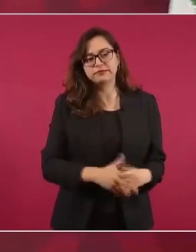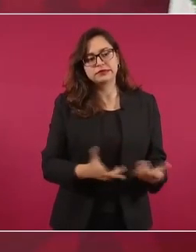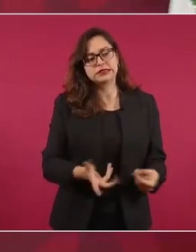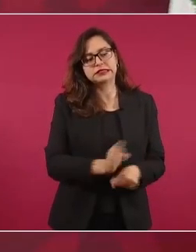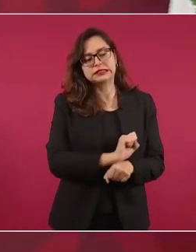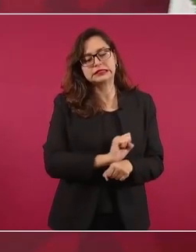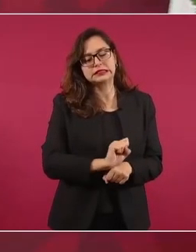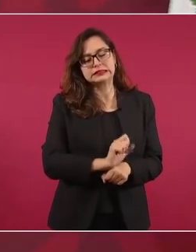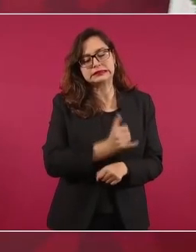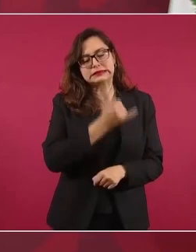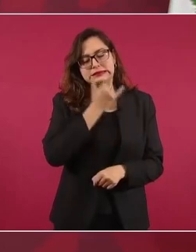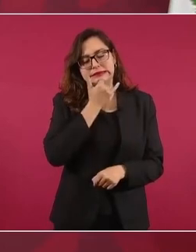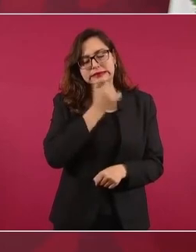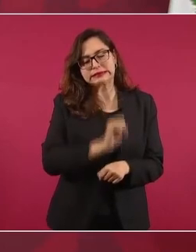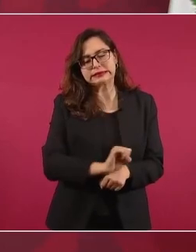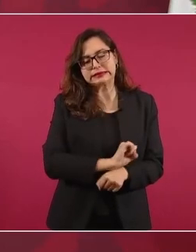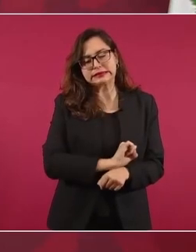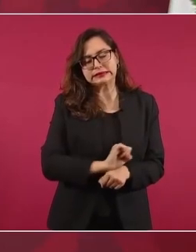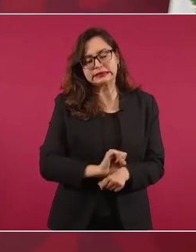ternuritas.